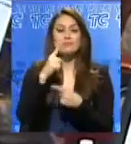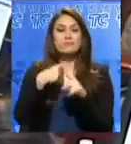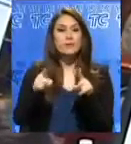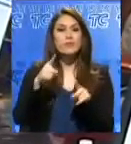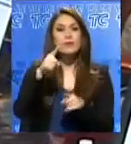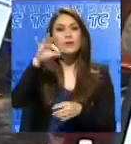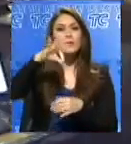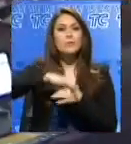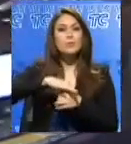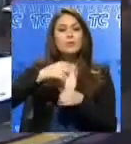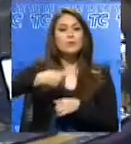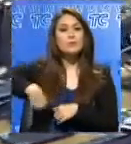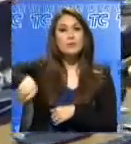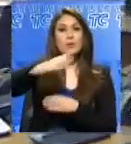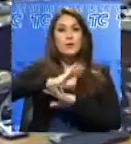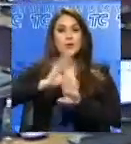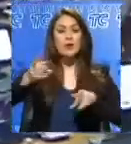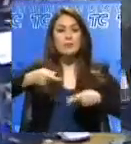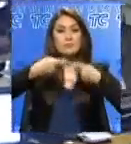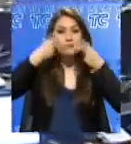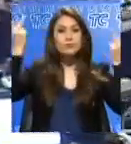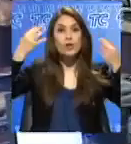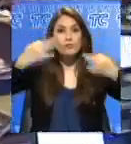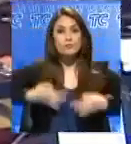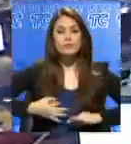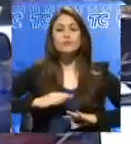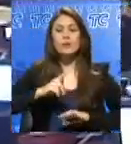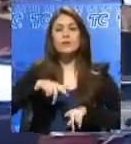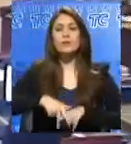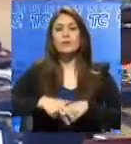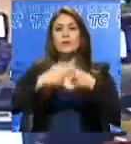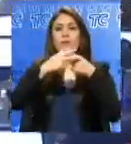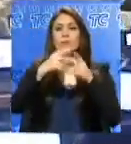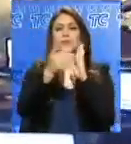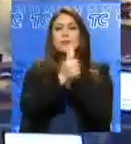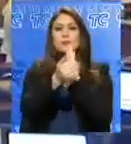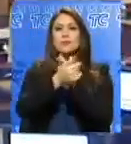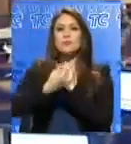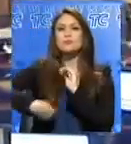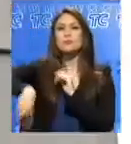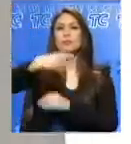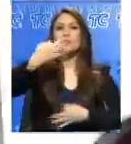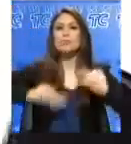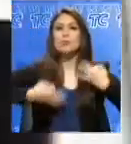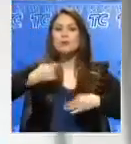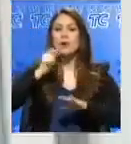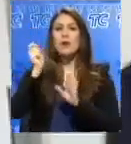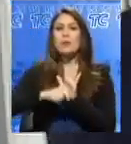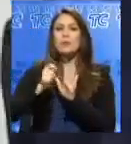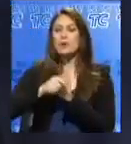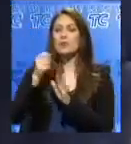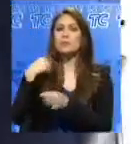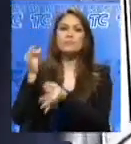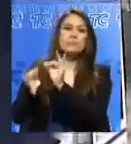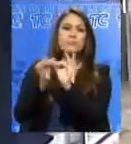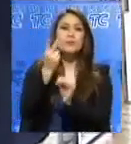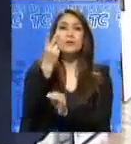por el veto del Ejecutivo y una vez publicado en el registro oficial, se desarrollarán capacitaciones de la función judicial y abogados durante 12